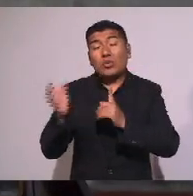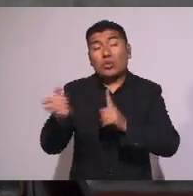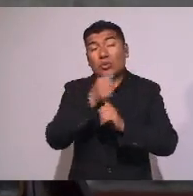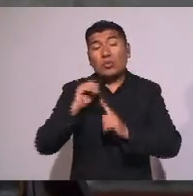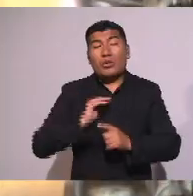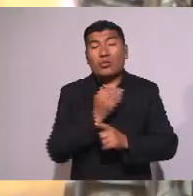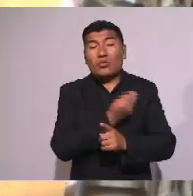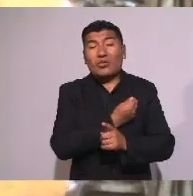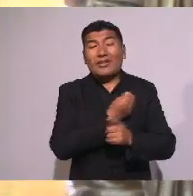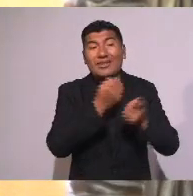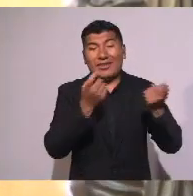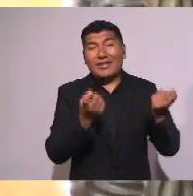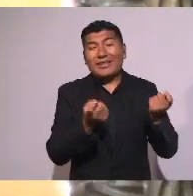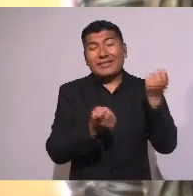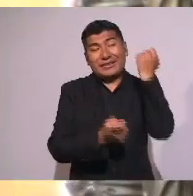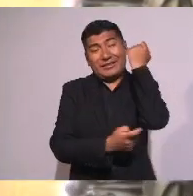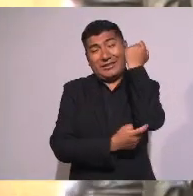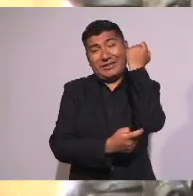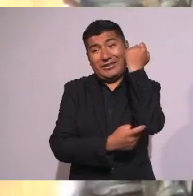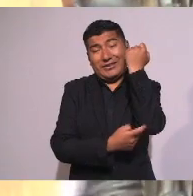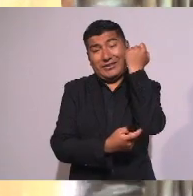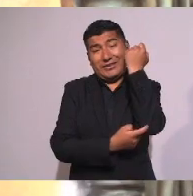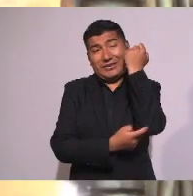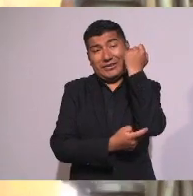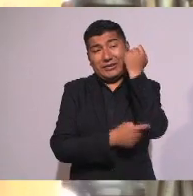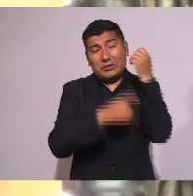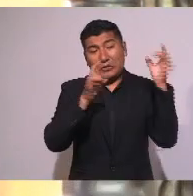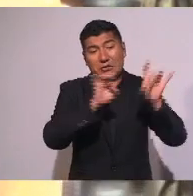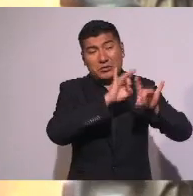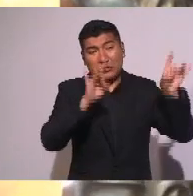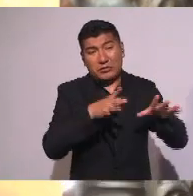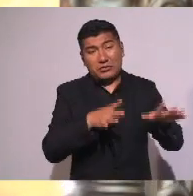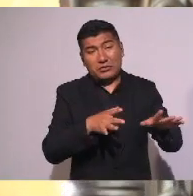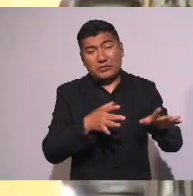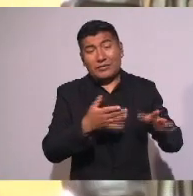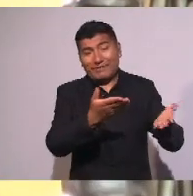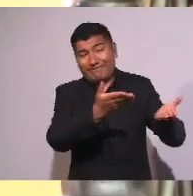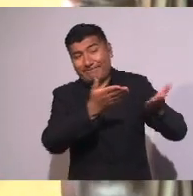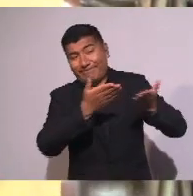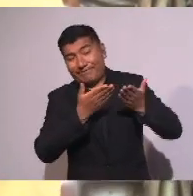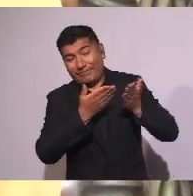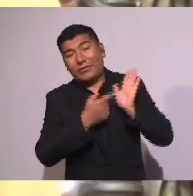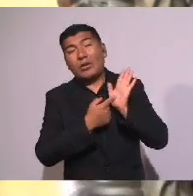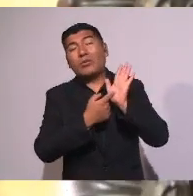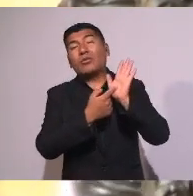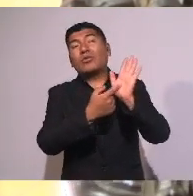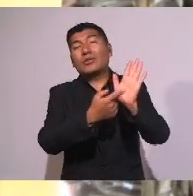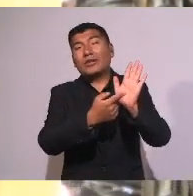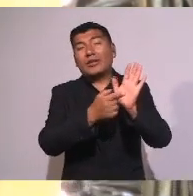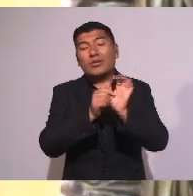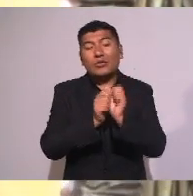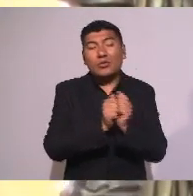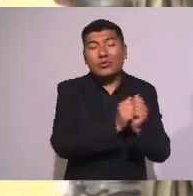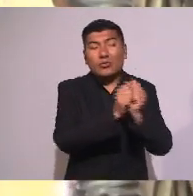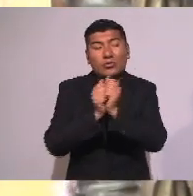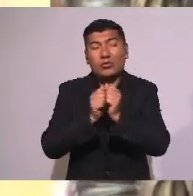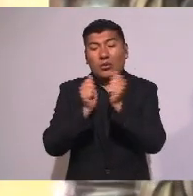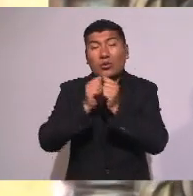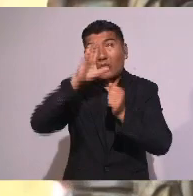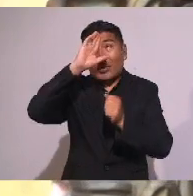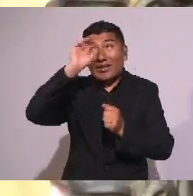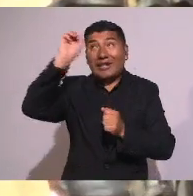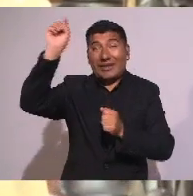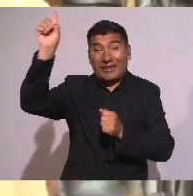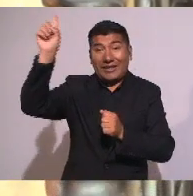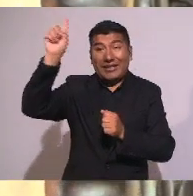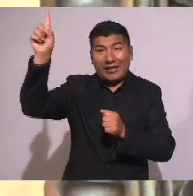nuestras tentaciones, se hace tentar para mostrar que si estamos unidos a Él, si Él